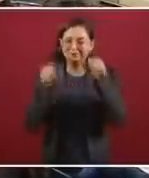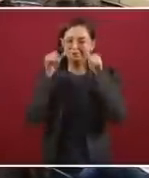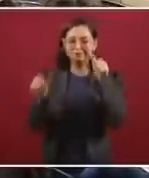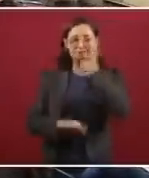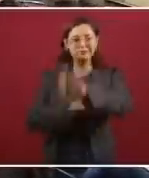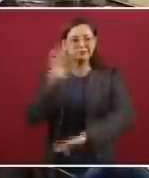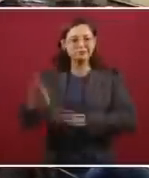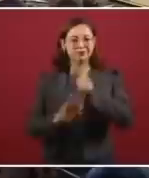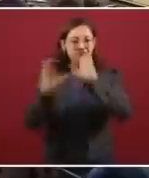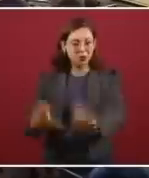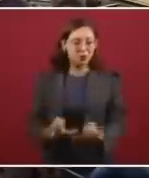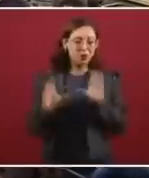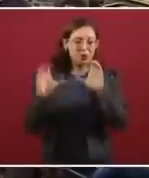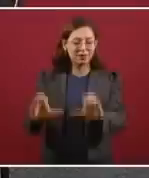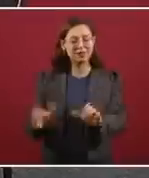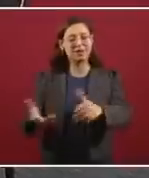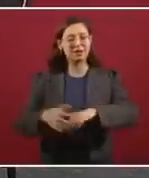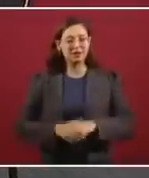y